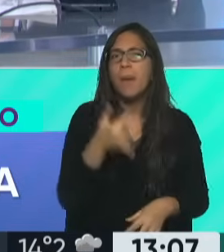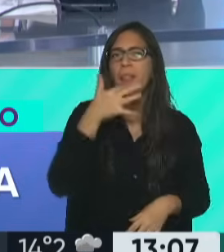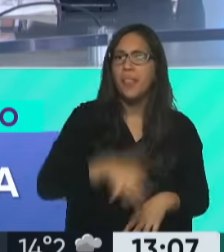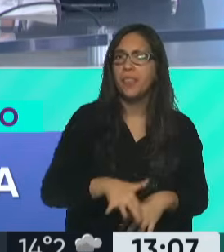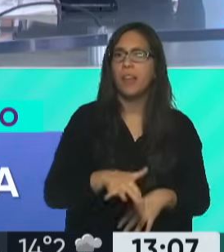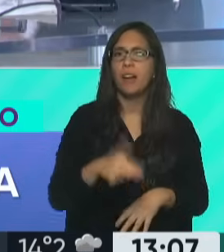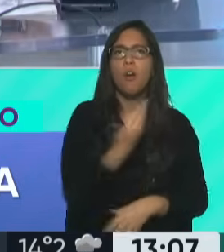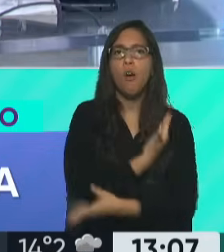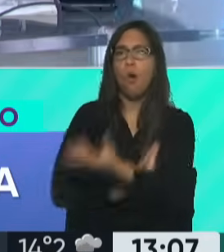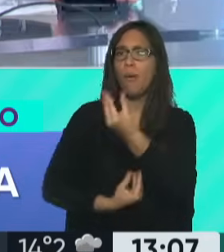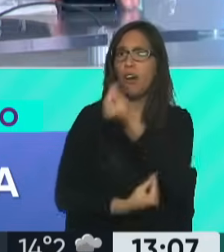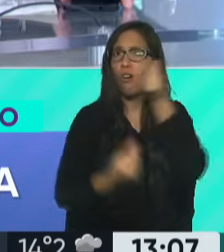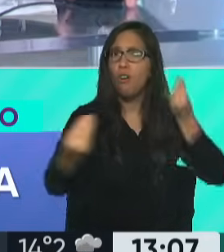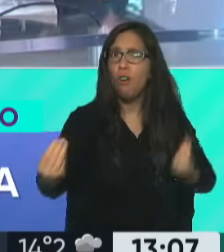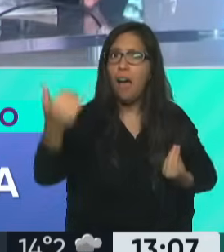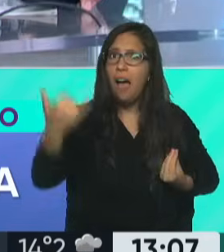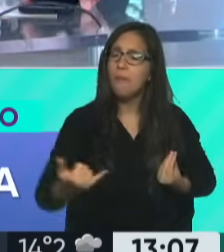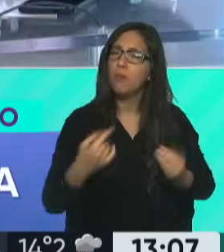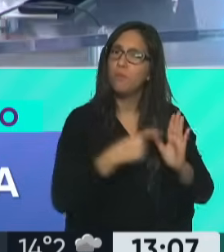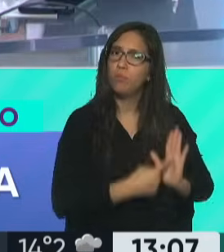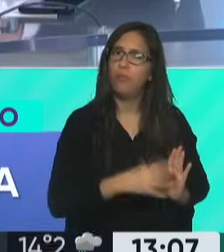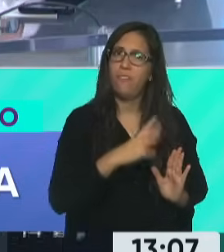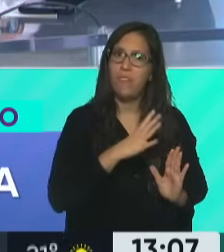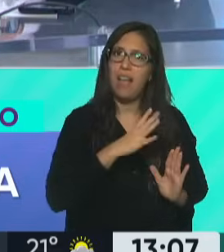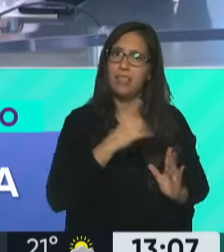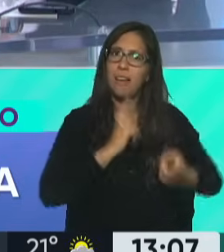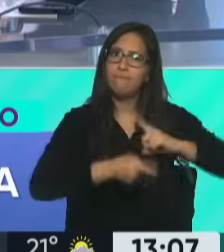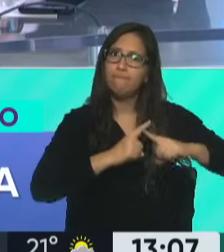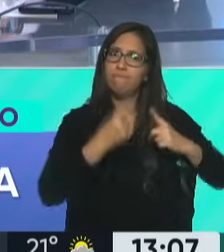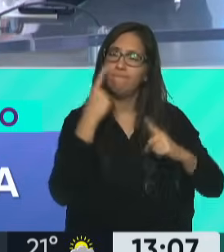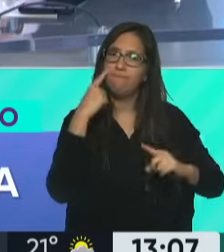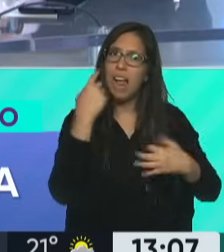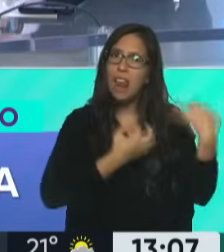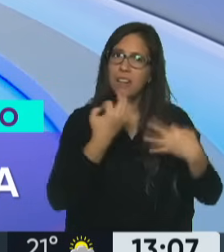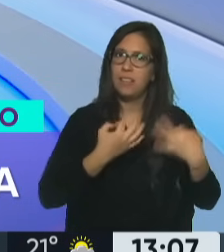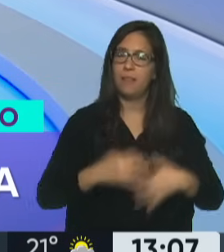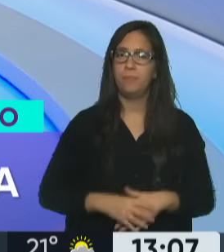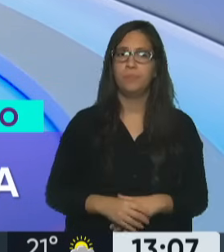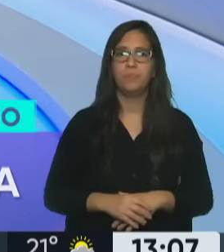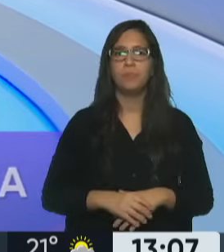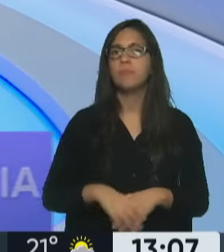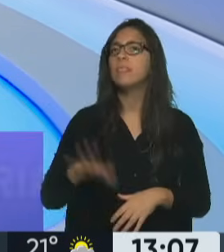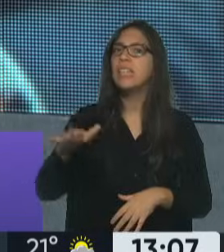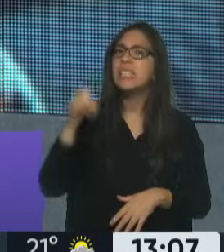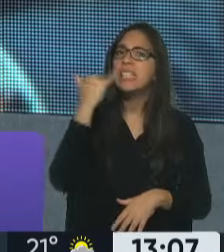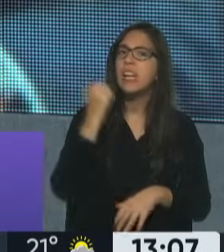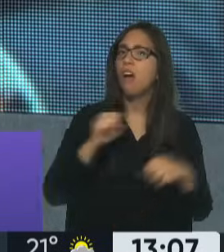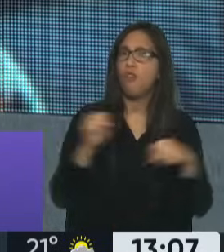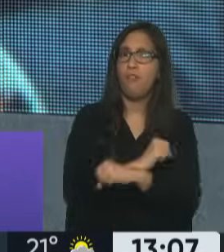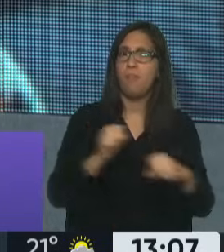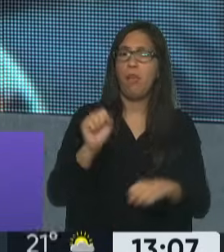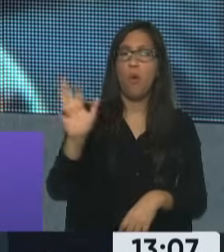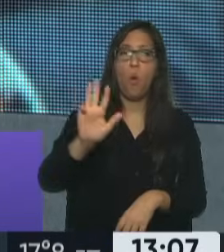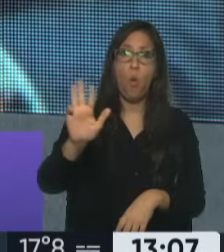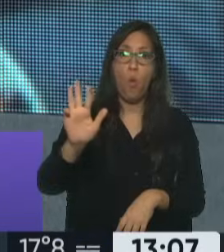hay un cambio de gobierno hay cuestiones me parece por discutir todavía eh Muy fundamentales rulo Se confirmó que finalmente Lula el presidente